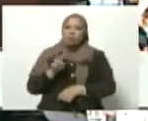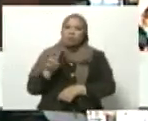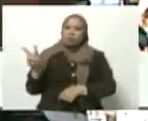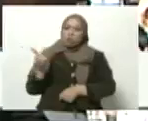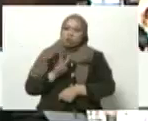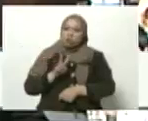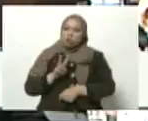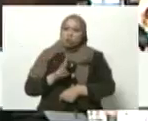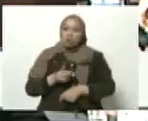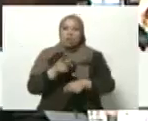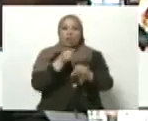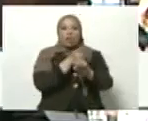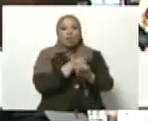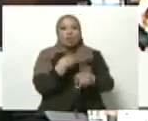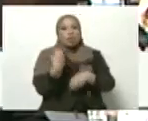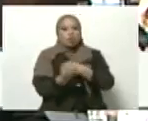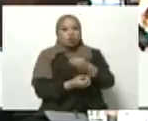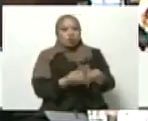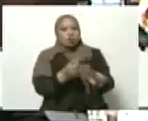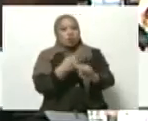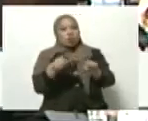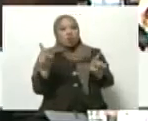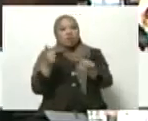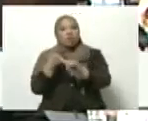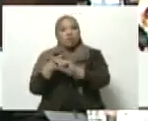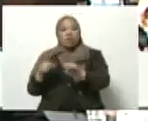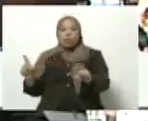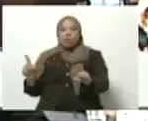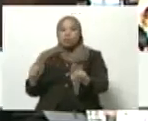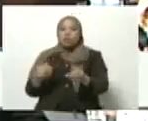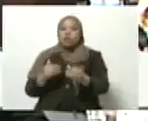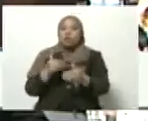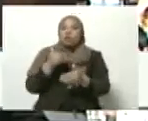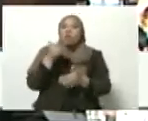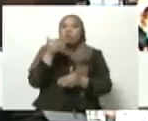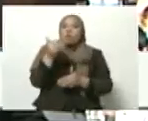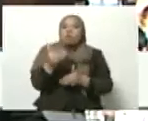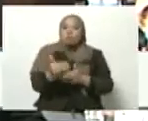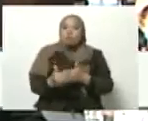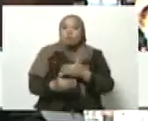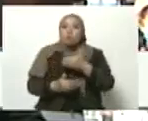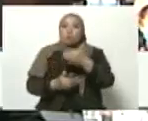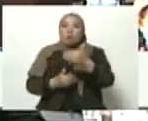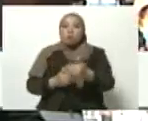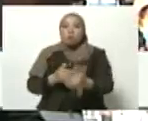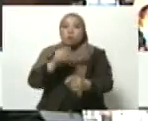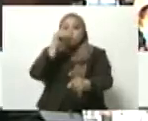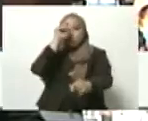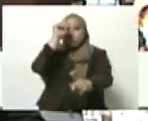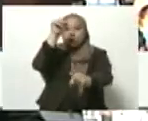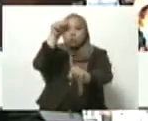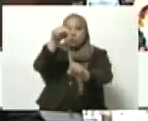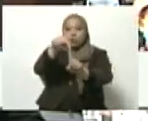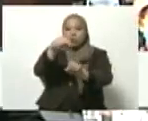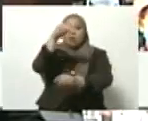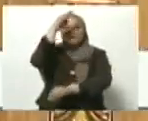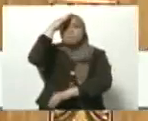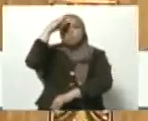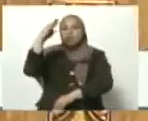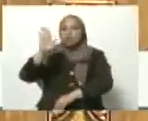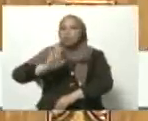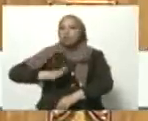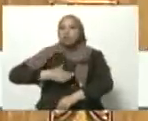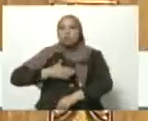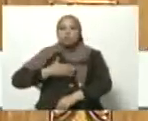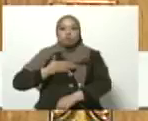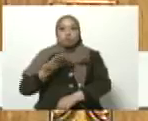distintos tipos de invasiones. La fue concretando una a una. La única que no se le dio fue la militar.